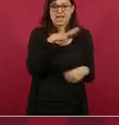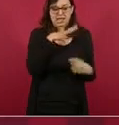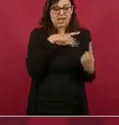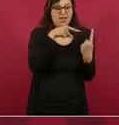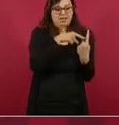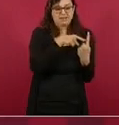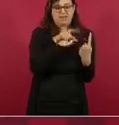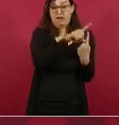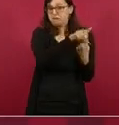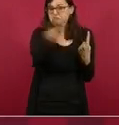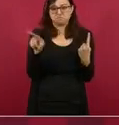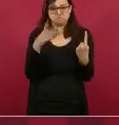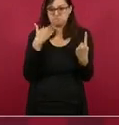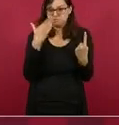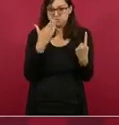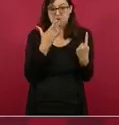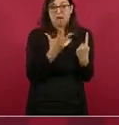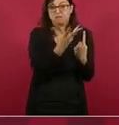recibían subsidio